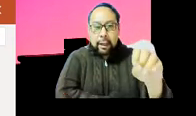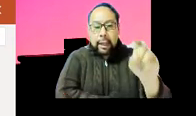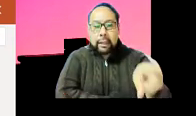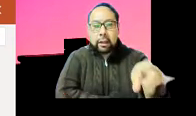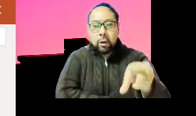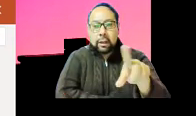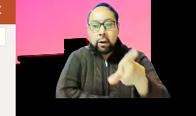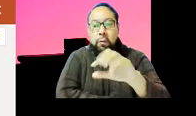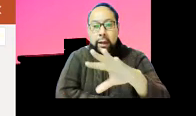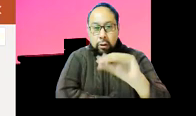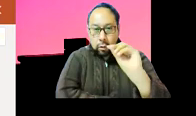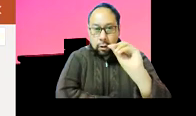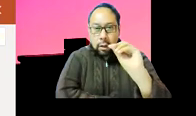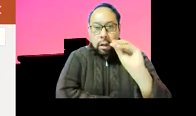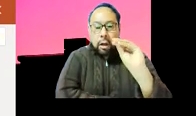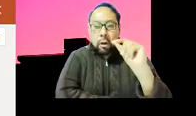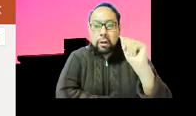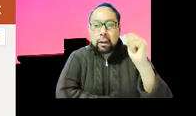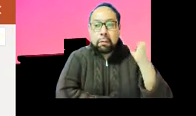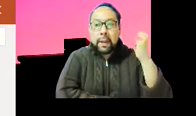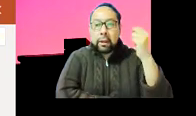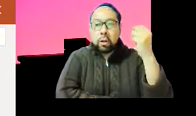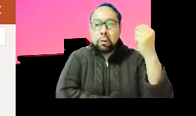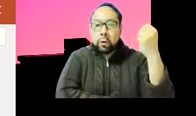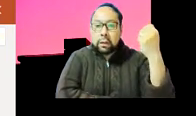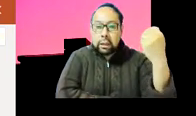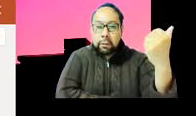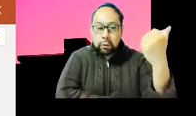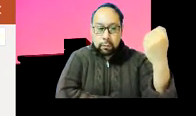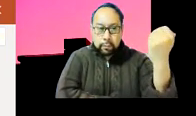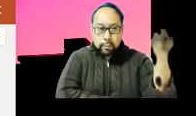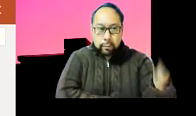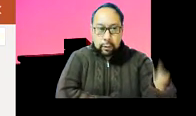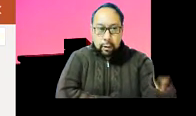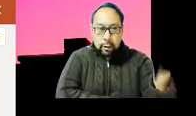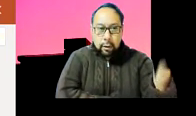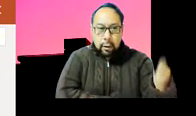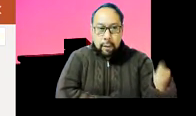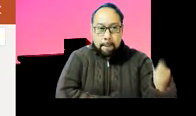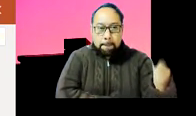destacar entre los argumentos, los aspectos positivos.